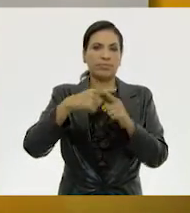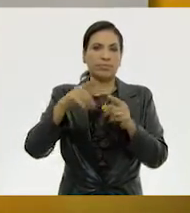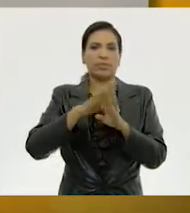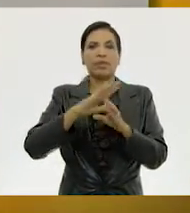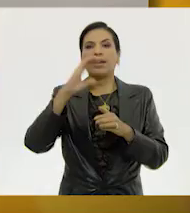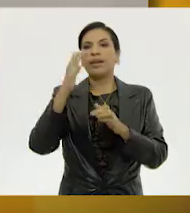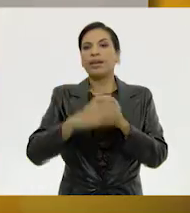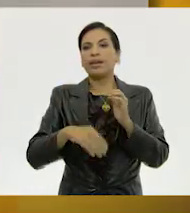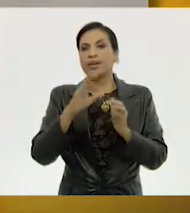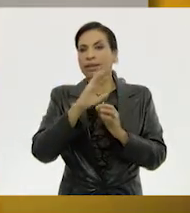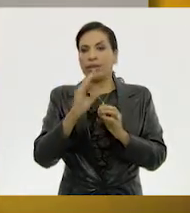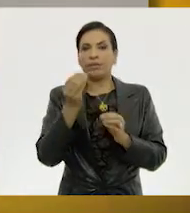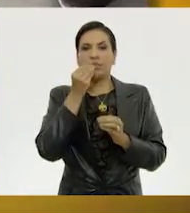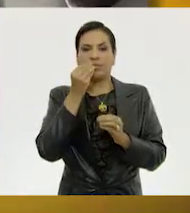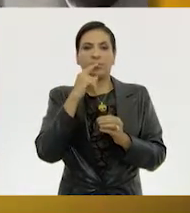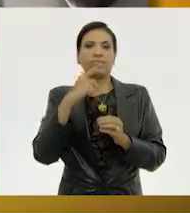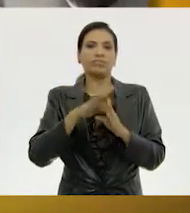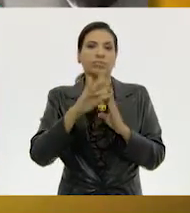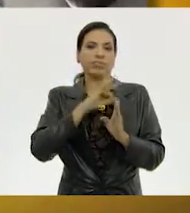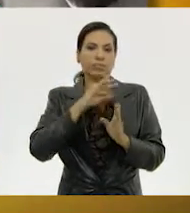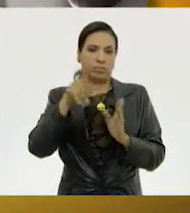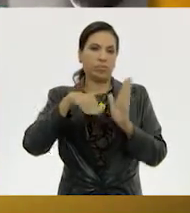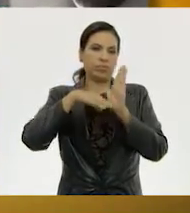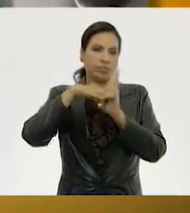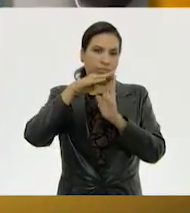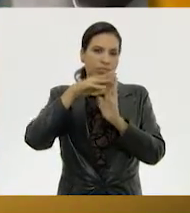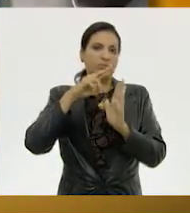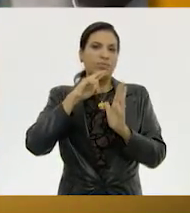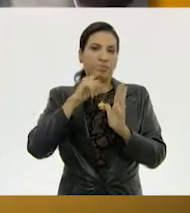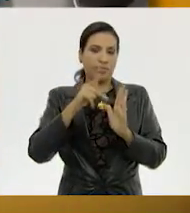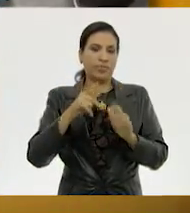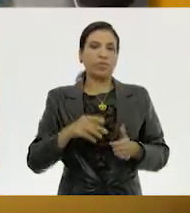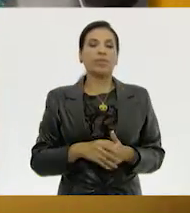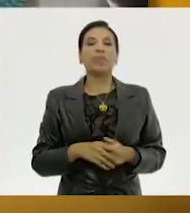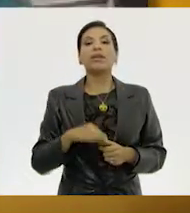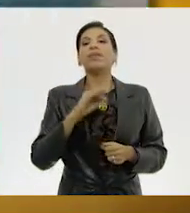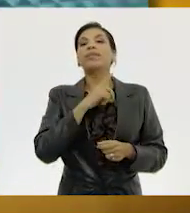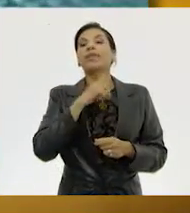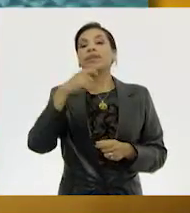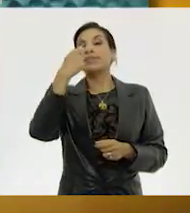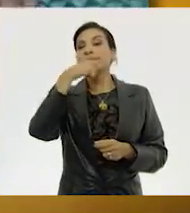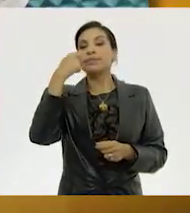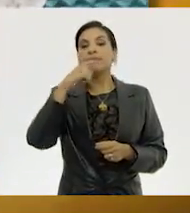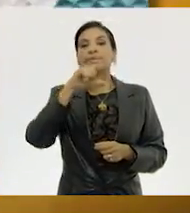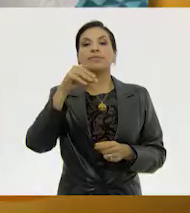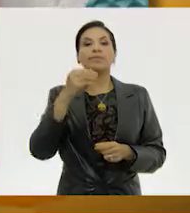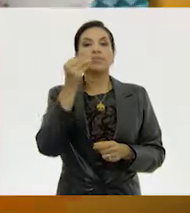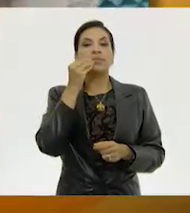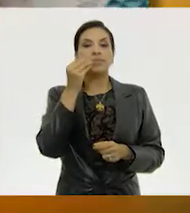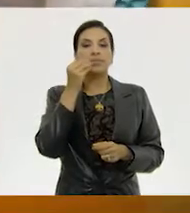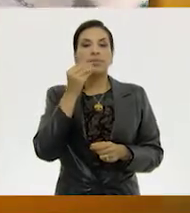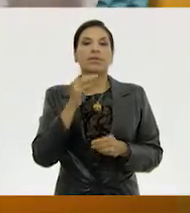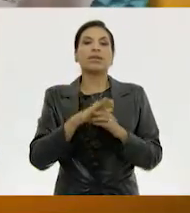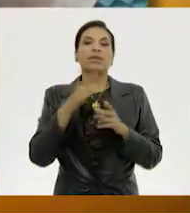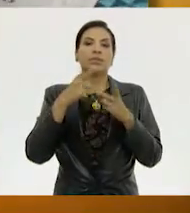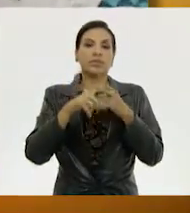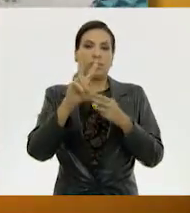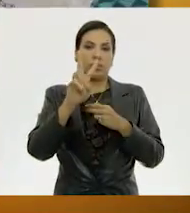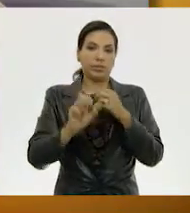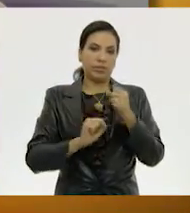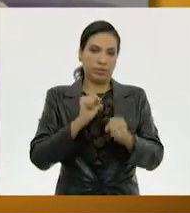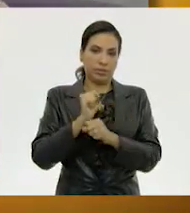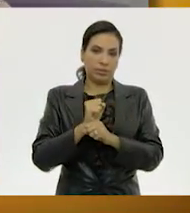que han terminado, en cuanto su madurez se lo permitan. Deben lavarse los dientes después de comer, a partir de los